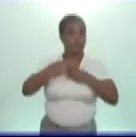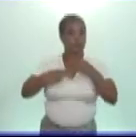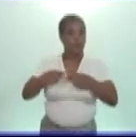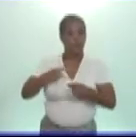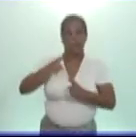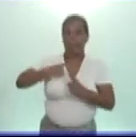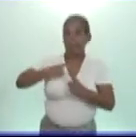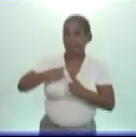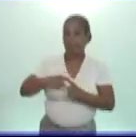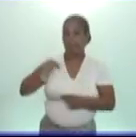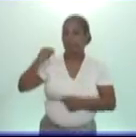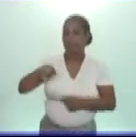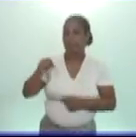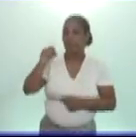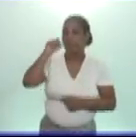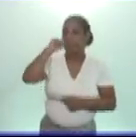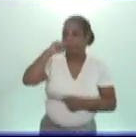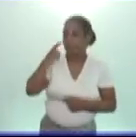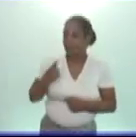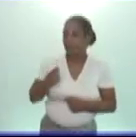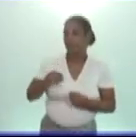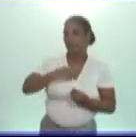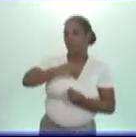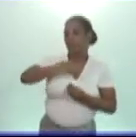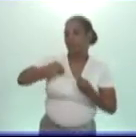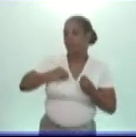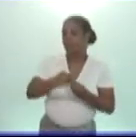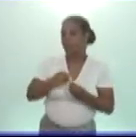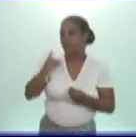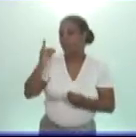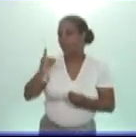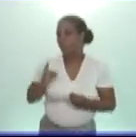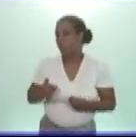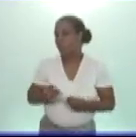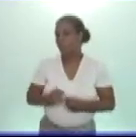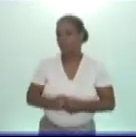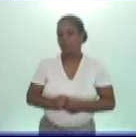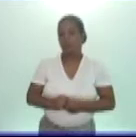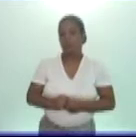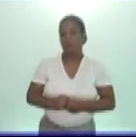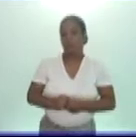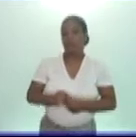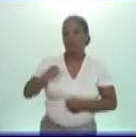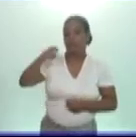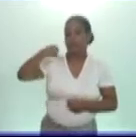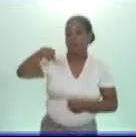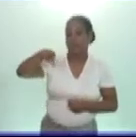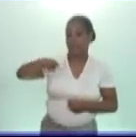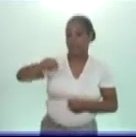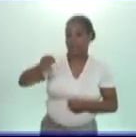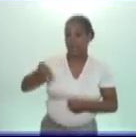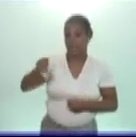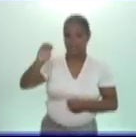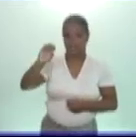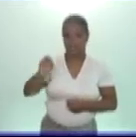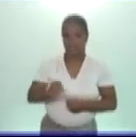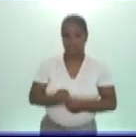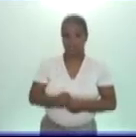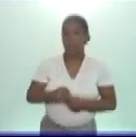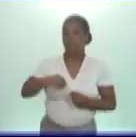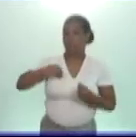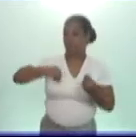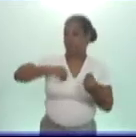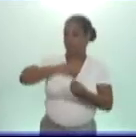o convirtiendo datos que parten del gramo y que se van a convertir en sus múltiplos de él